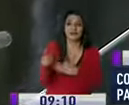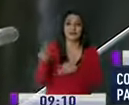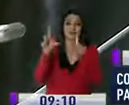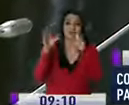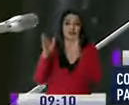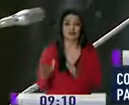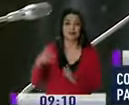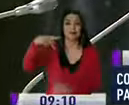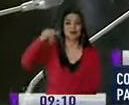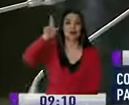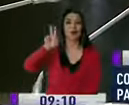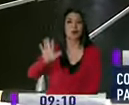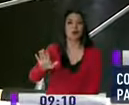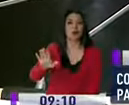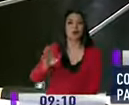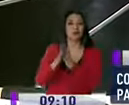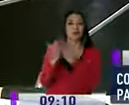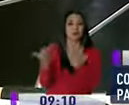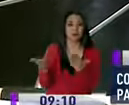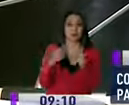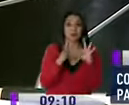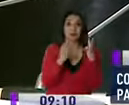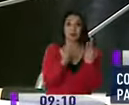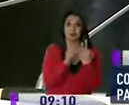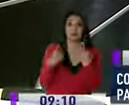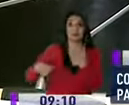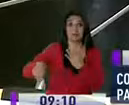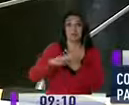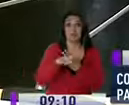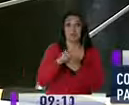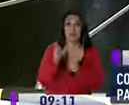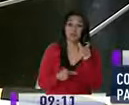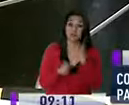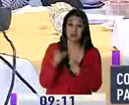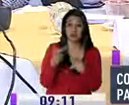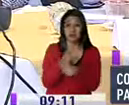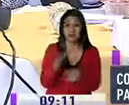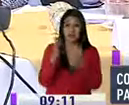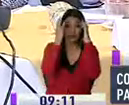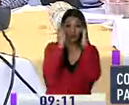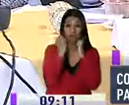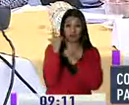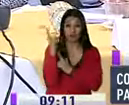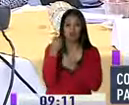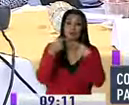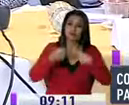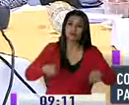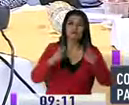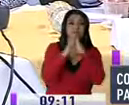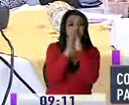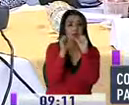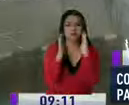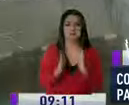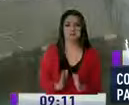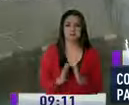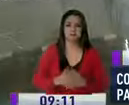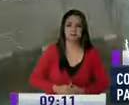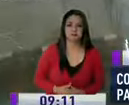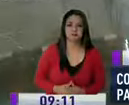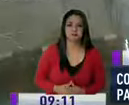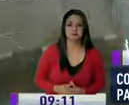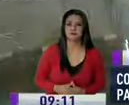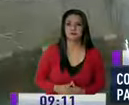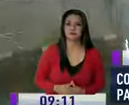fotoperiodista Paul Rivas, quien como familiar de una de las víctimas de la escalada de violencia en la frontera norte, hizo un llamado a los legisladores. Lo único